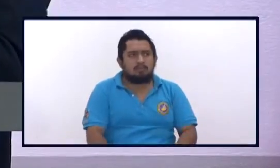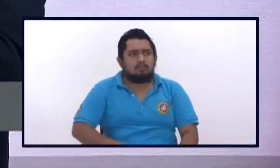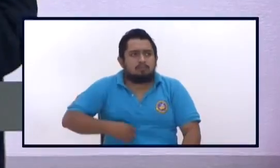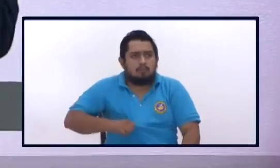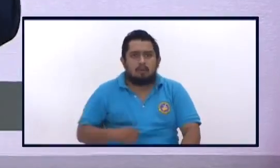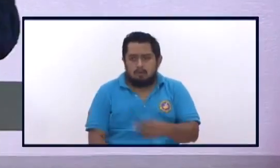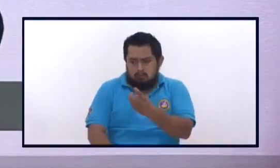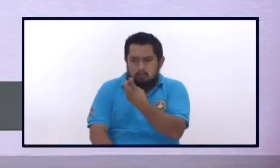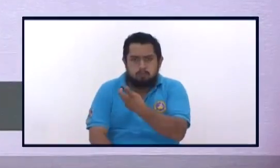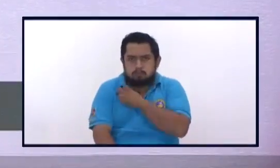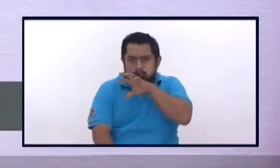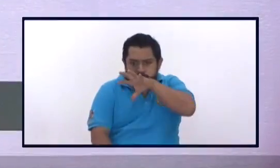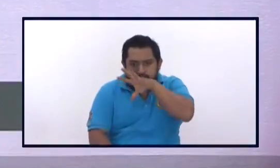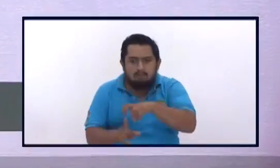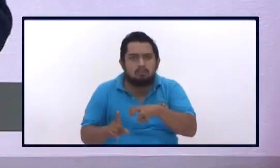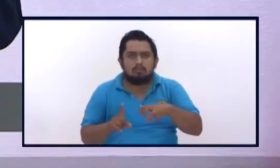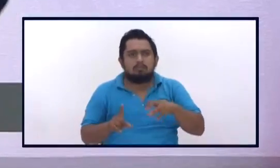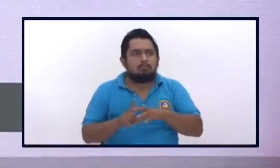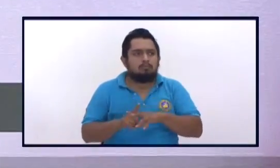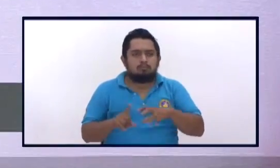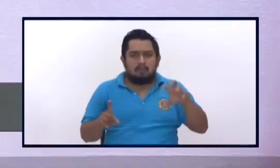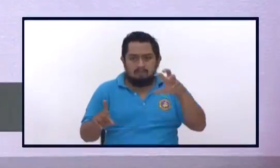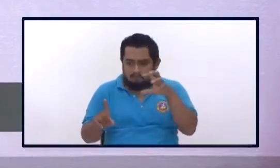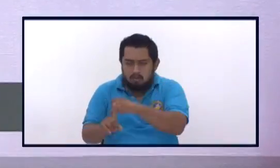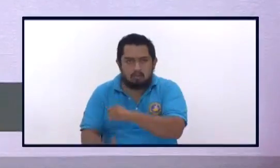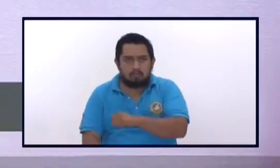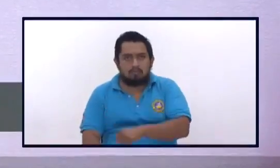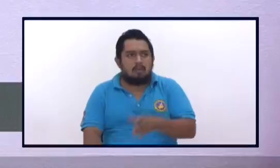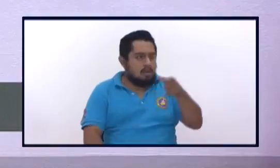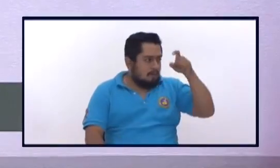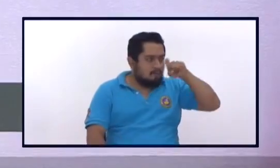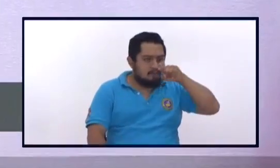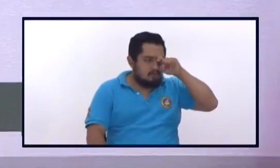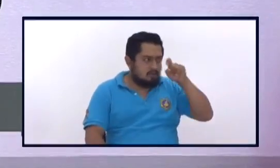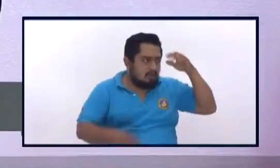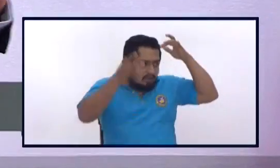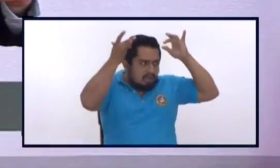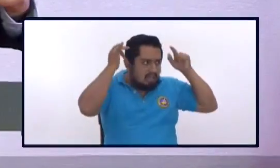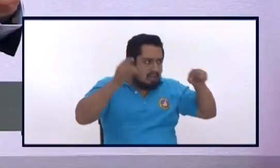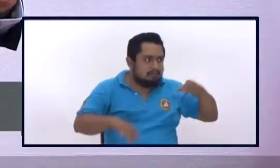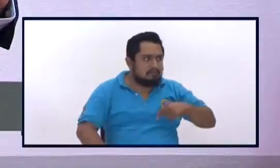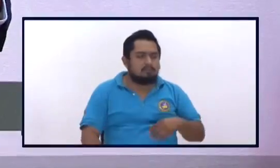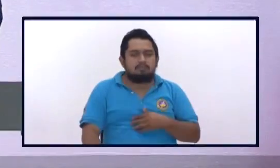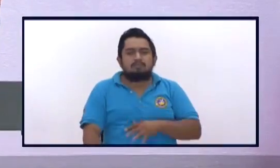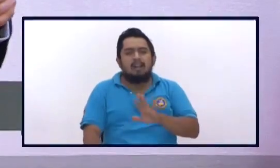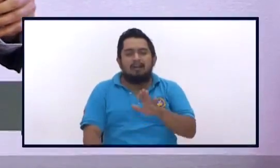son animales de escasa no tiene animales que tienen la cabeza pero son animales del